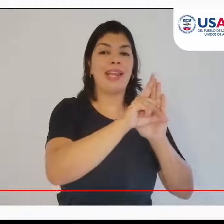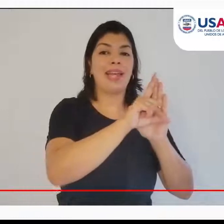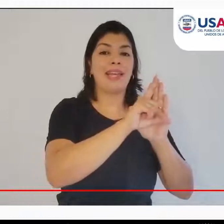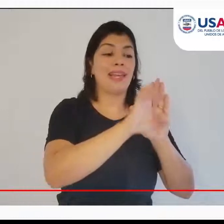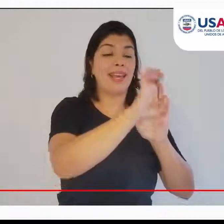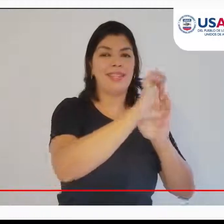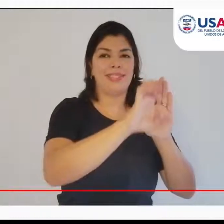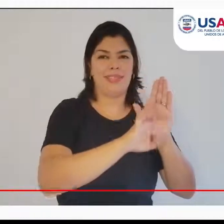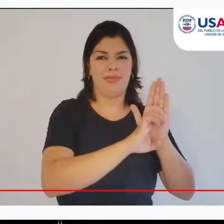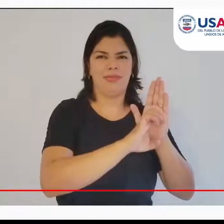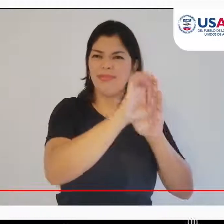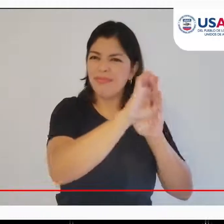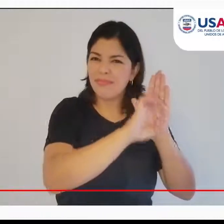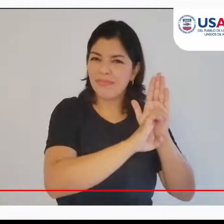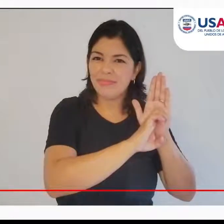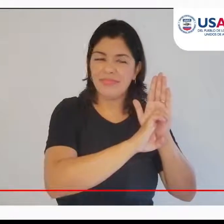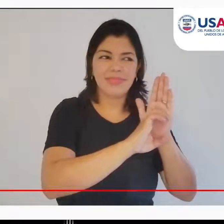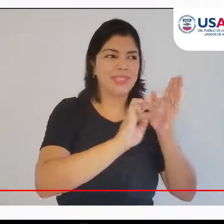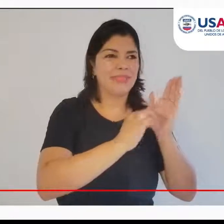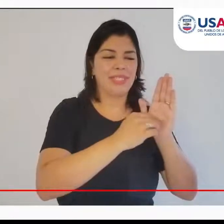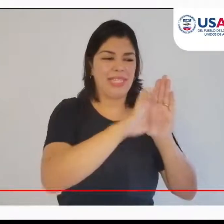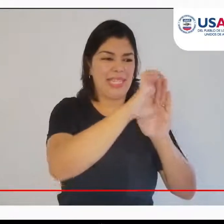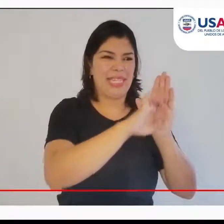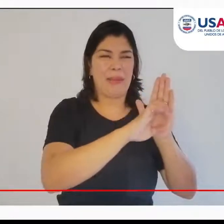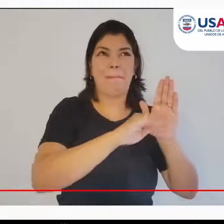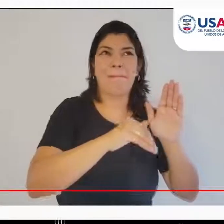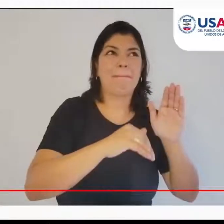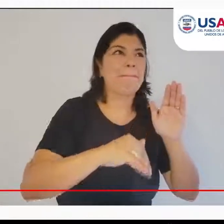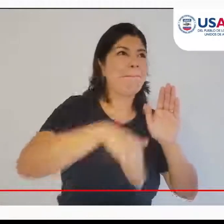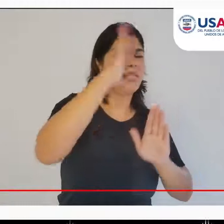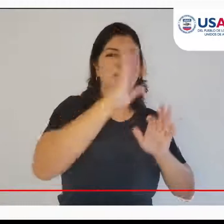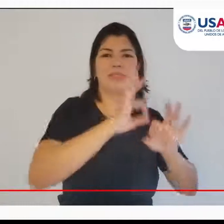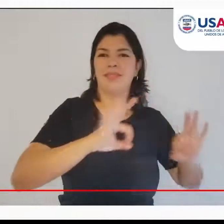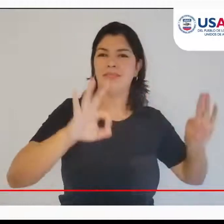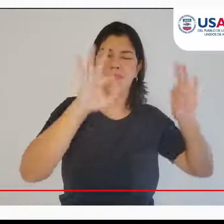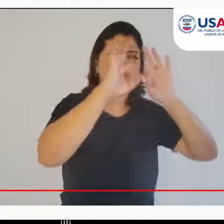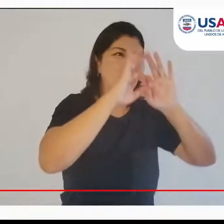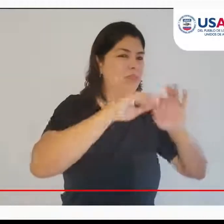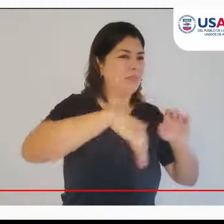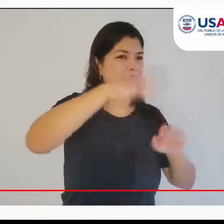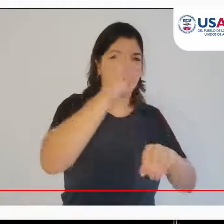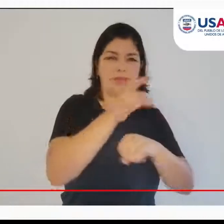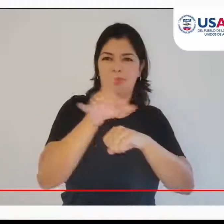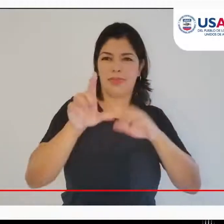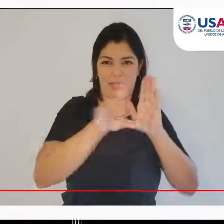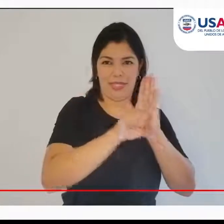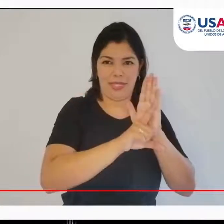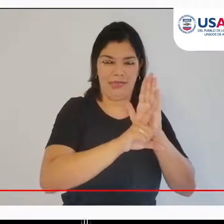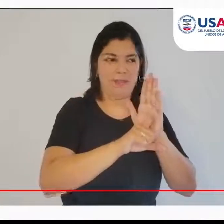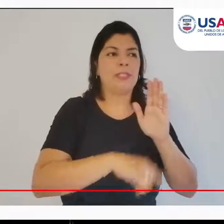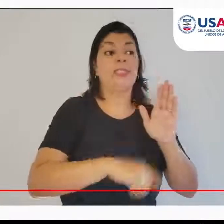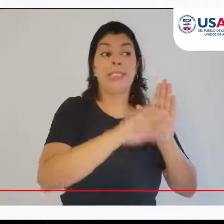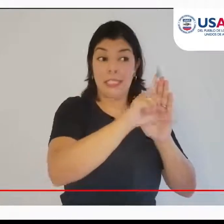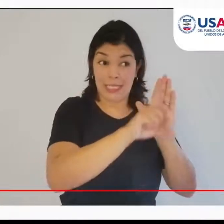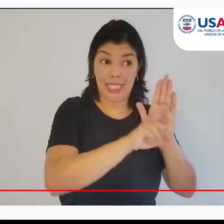carácter estatutario. Esto quiere decir que en términos de importancia está por encima de otras leyes. Entonces, es una